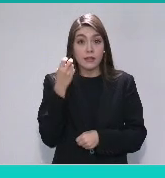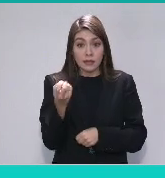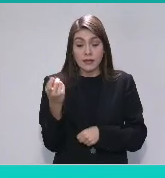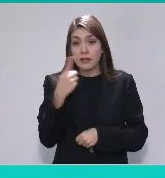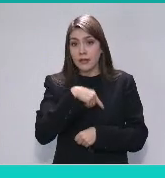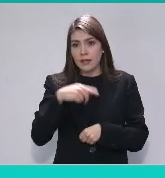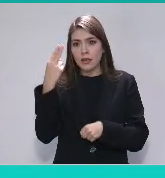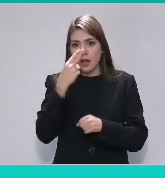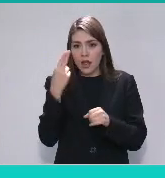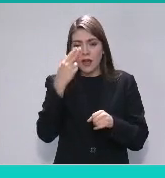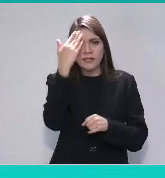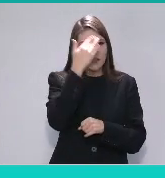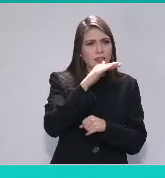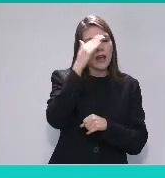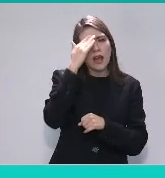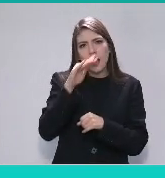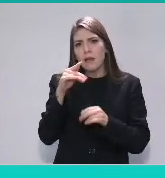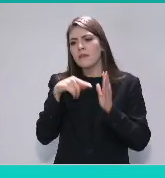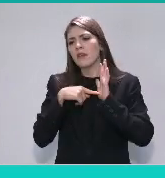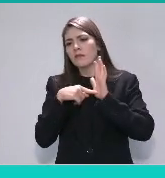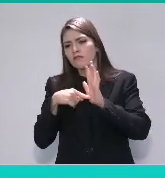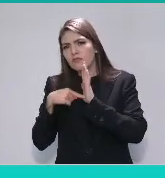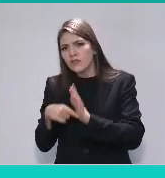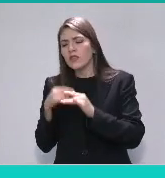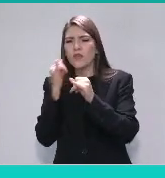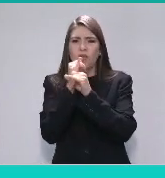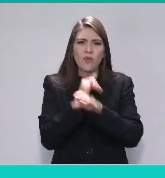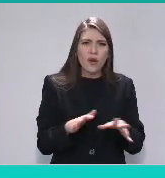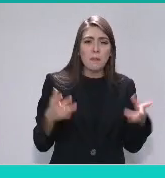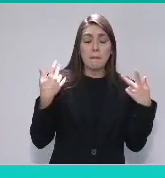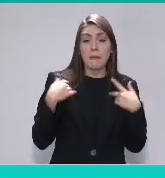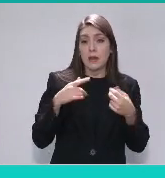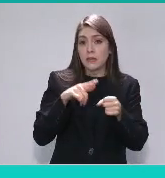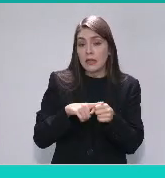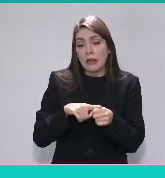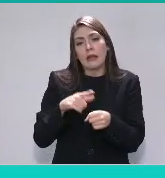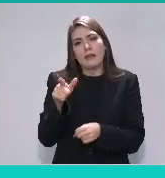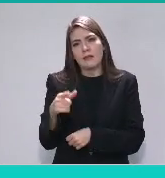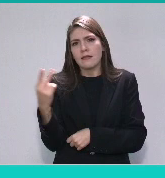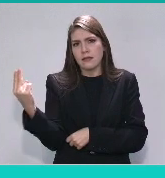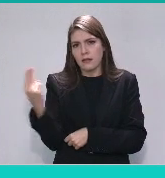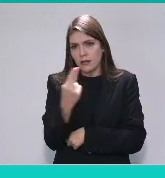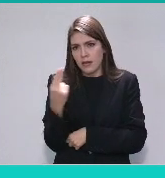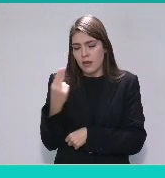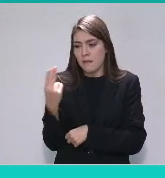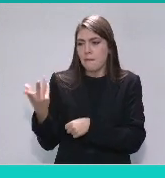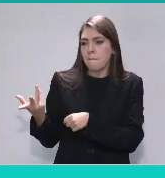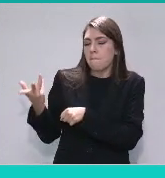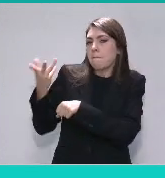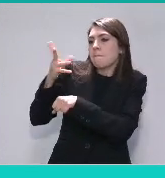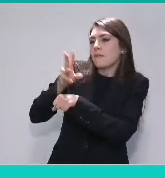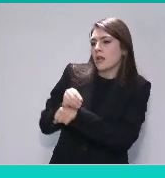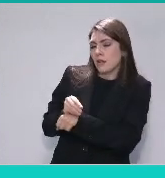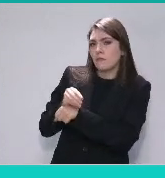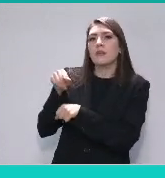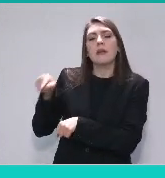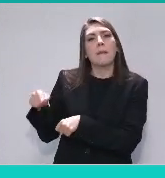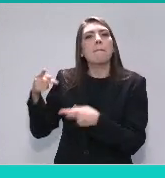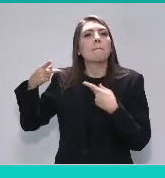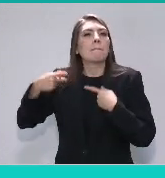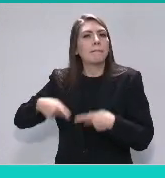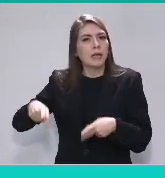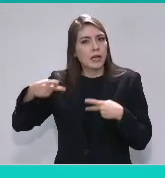dar a conocer por cualquier medio datos personales es necesario contar con el consentimiento previo de la persona en